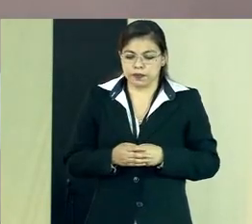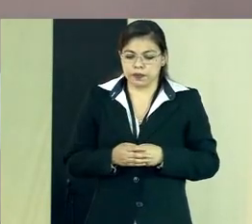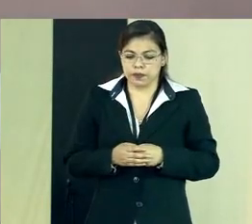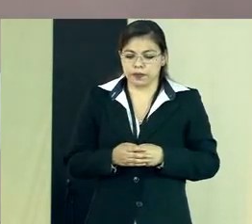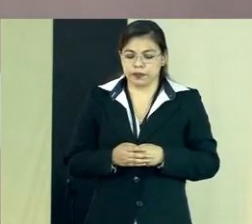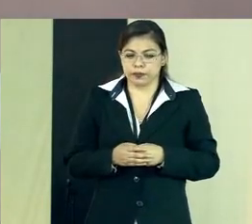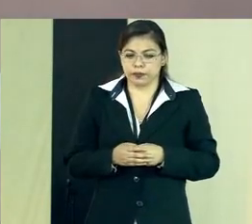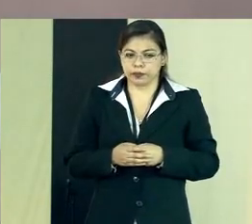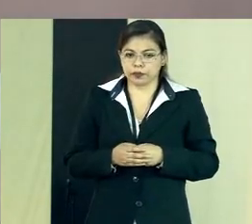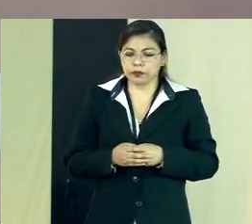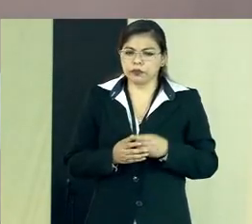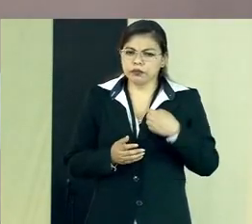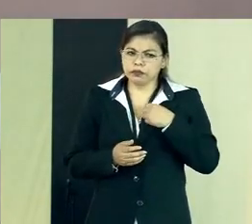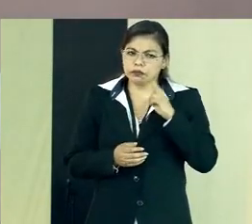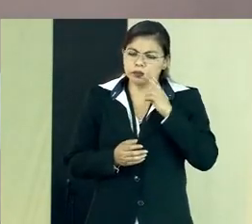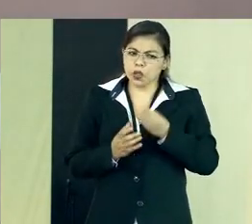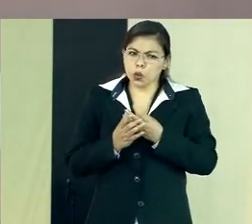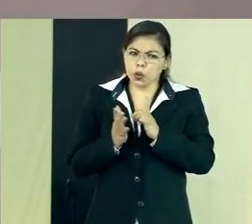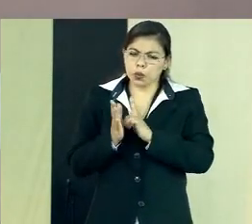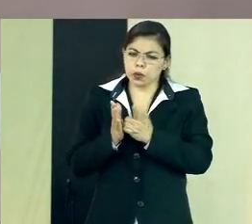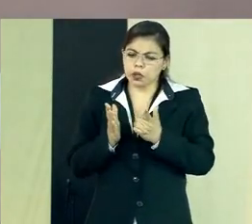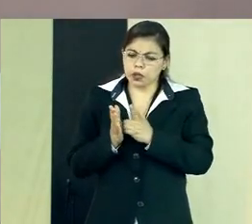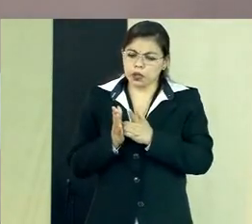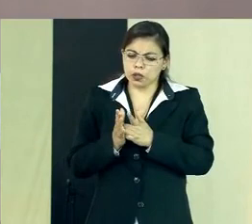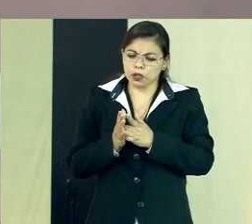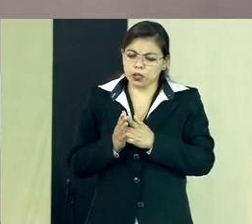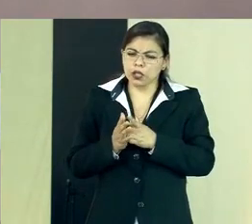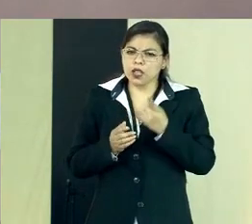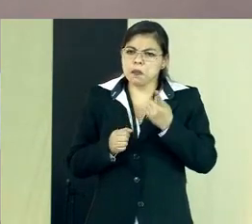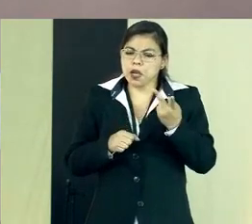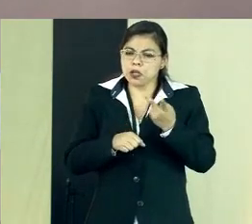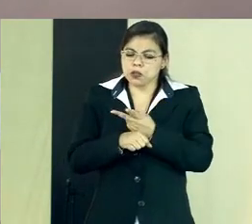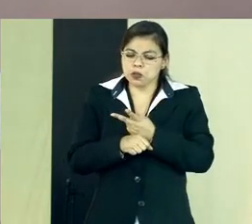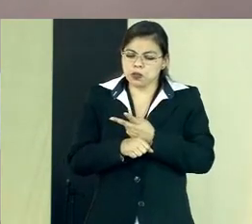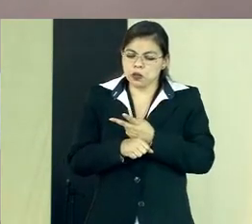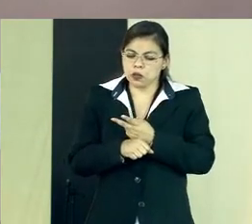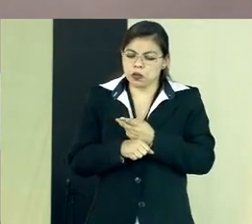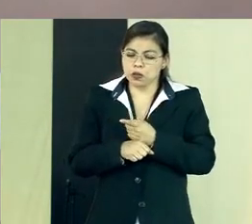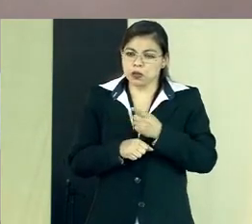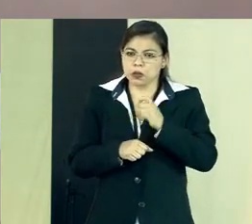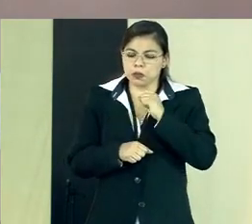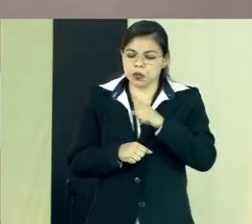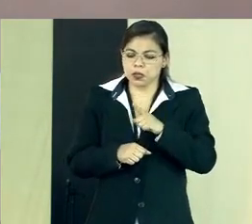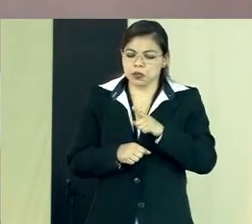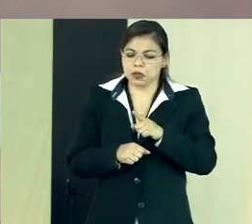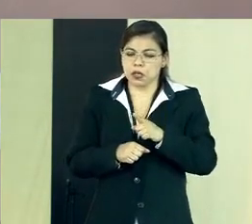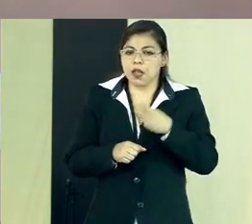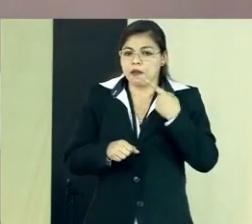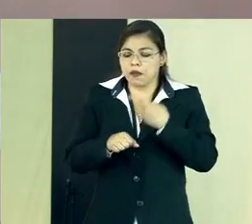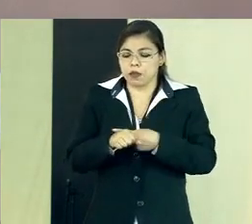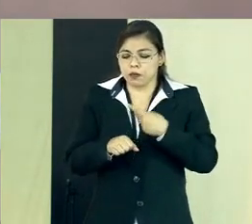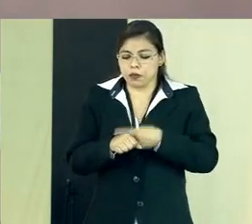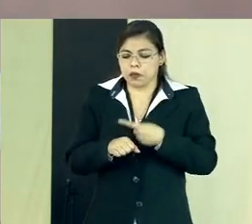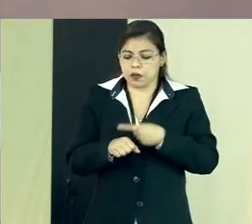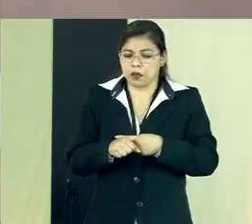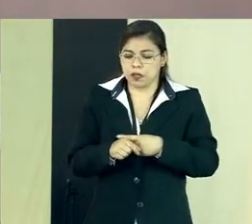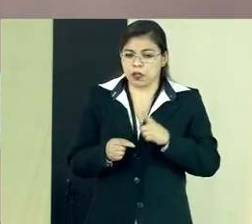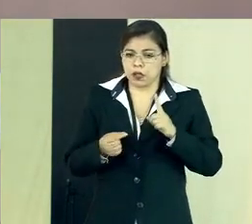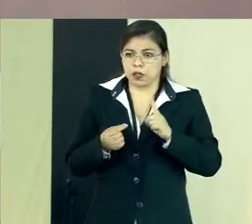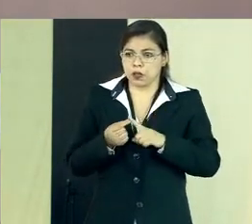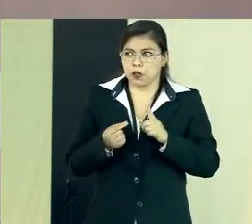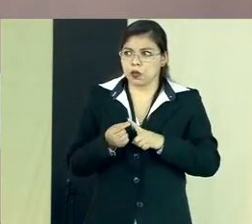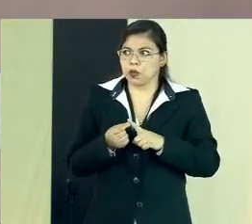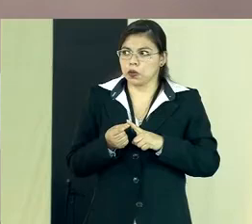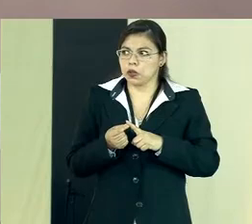senté a escribir un libro sobre lo que había aprendido acerca de la enfermedad lo que el